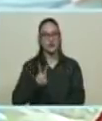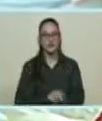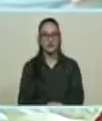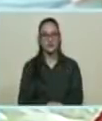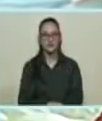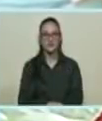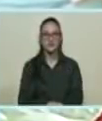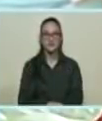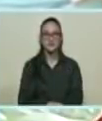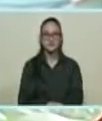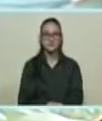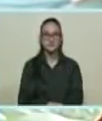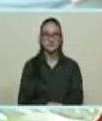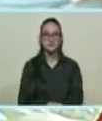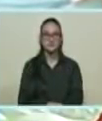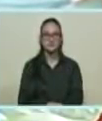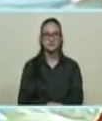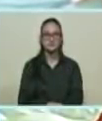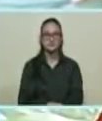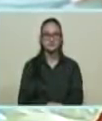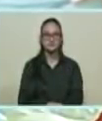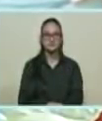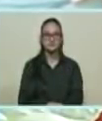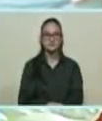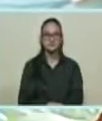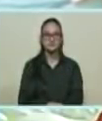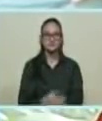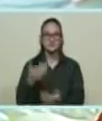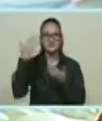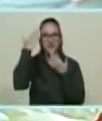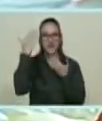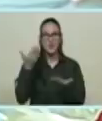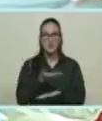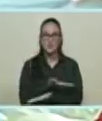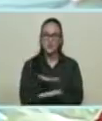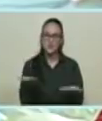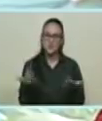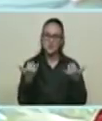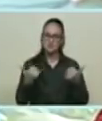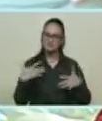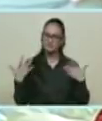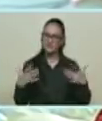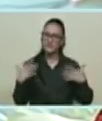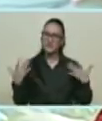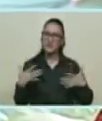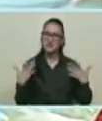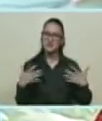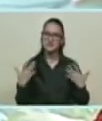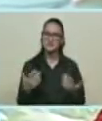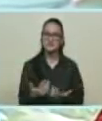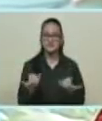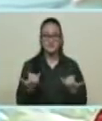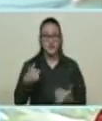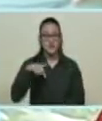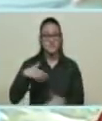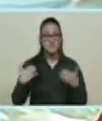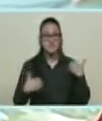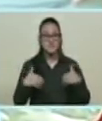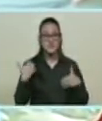mayúscula, B pequeña. Bueno, un saludo. Estamos muy felices hoy, este